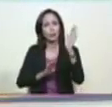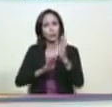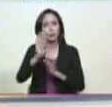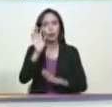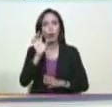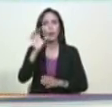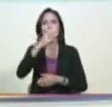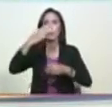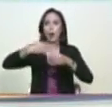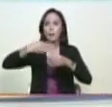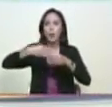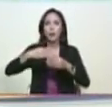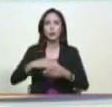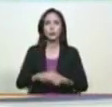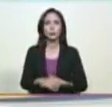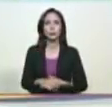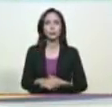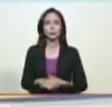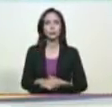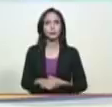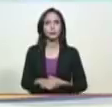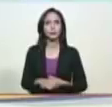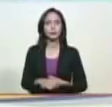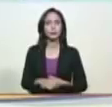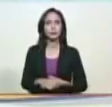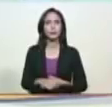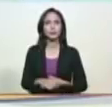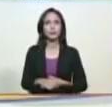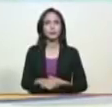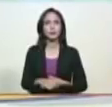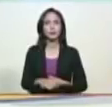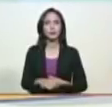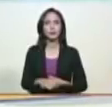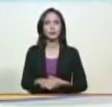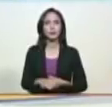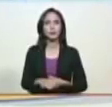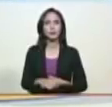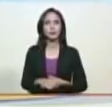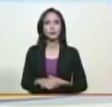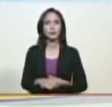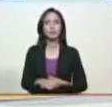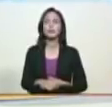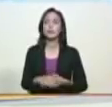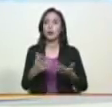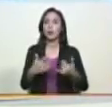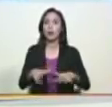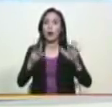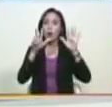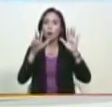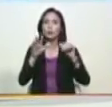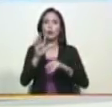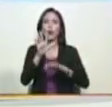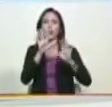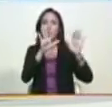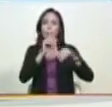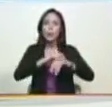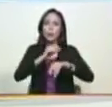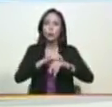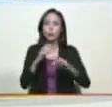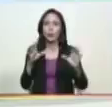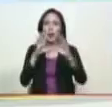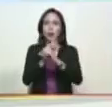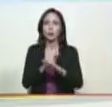bien de nuestra patria en la económica ya son las ocho y diez de la noche